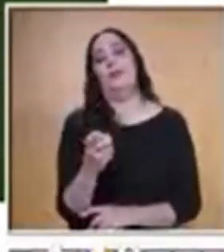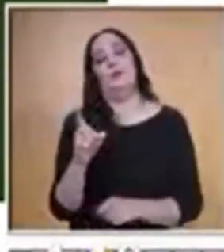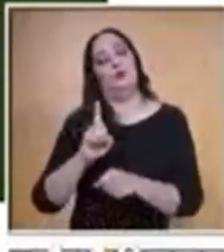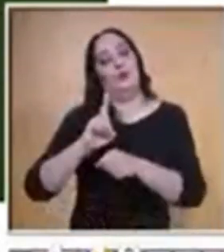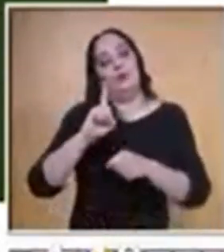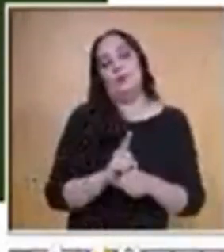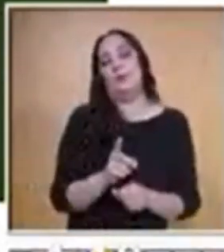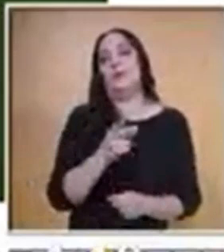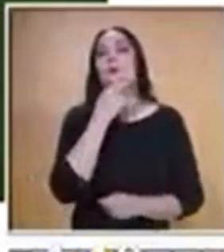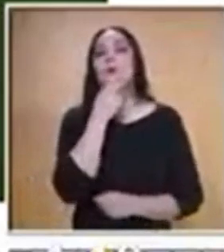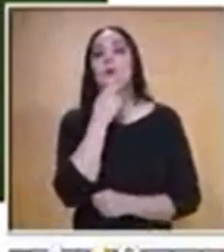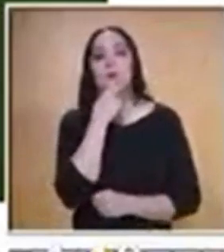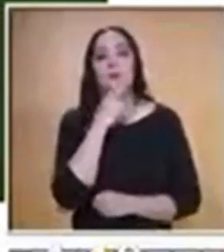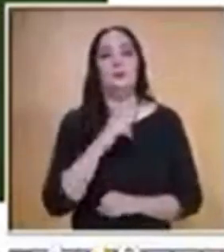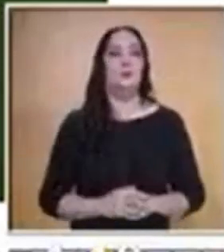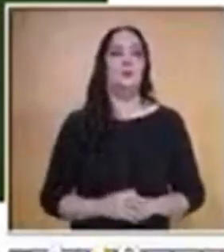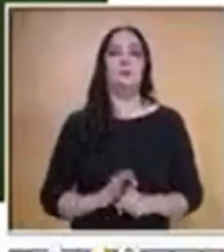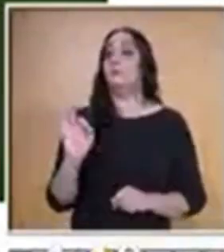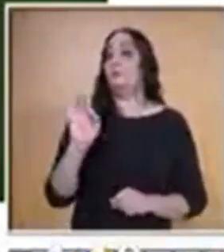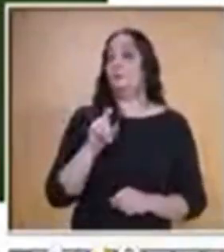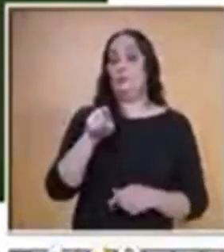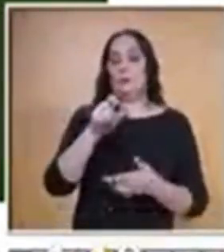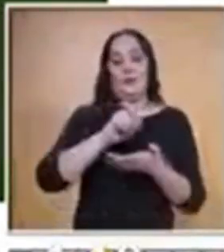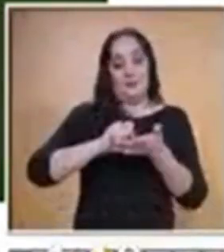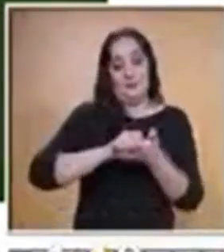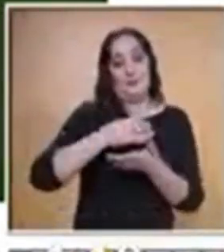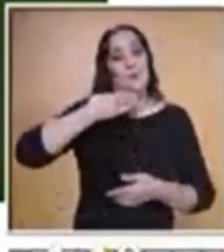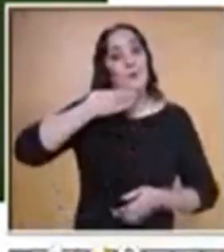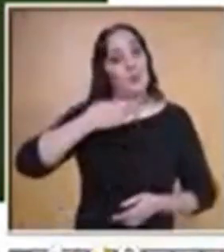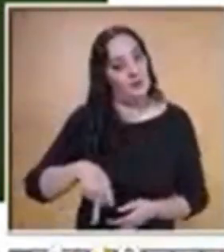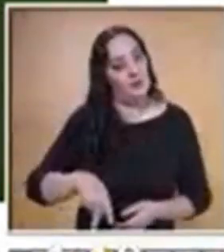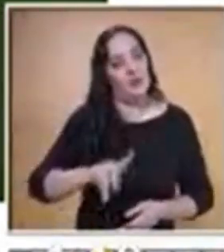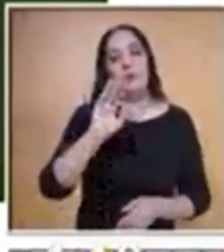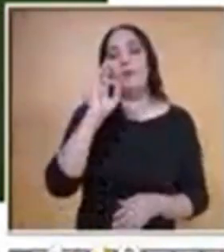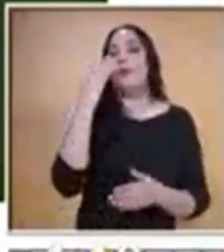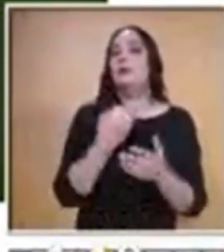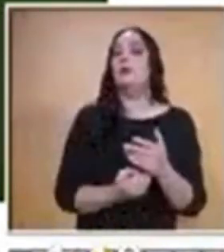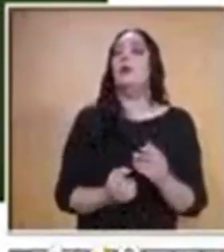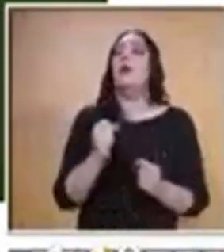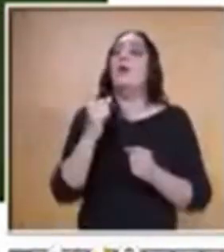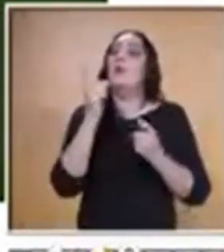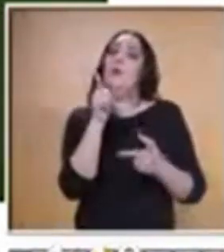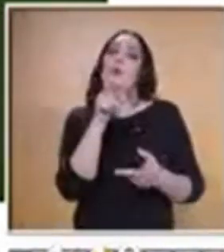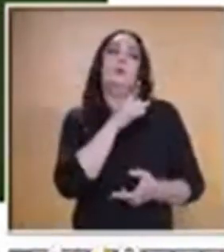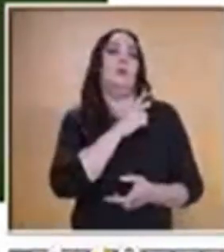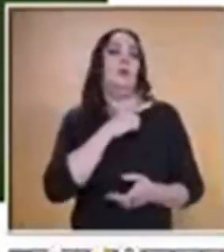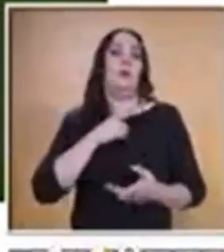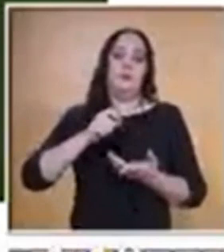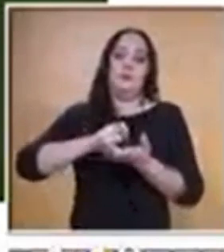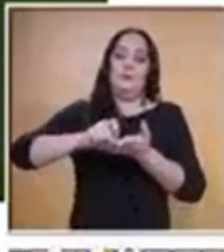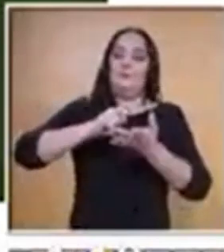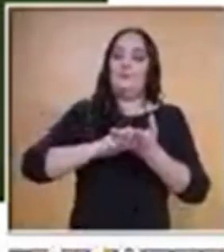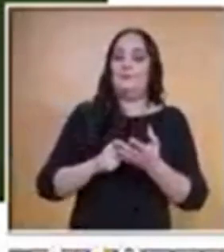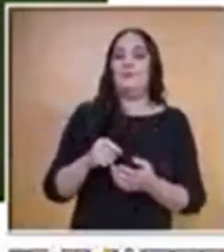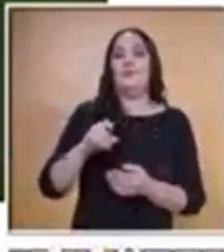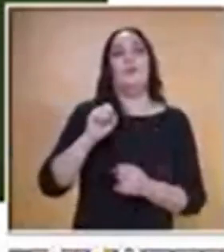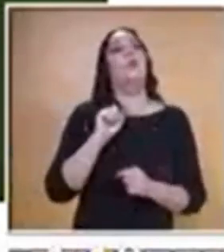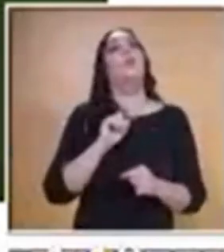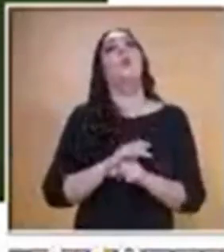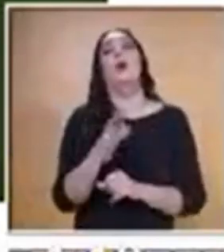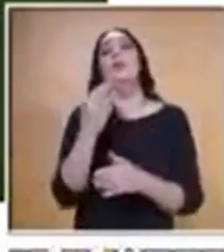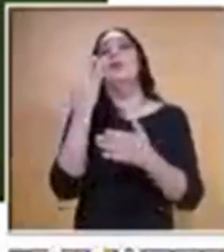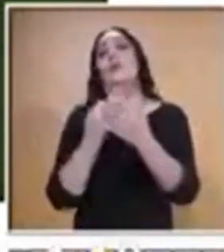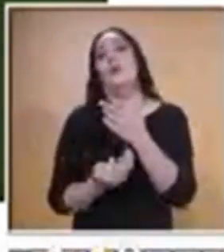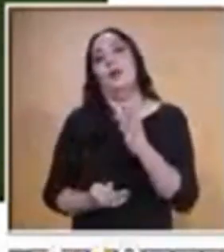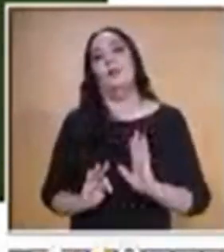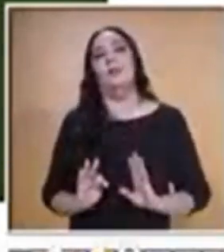diariamente. Si los escribiste todos, excelente, pero si te faltó alguno, pues bueno, tómate un tiempo para que escribas el que te haga falta y